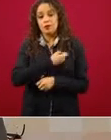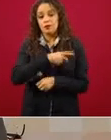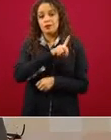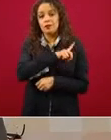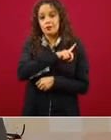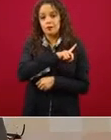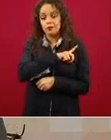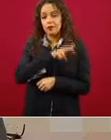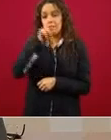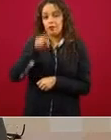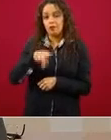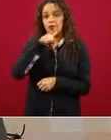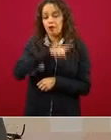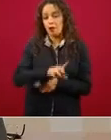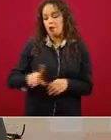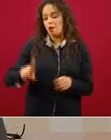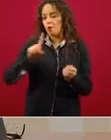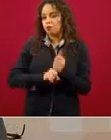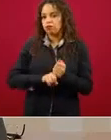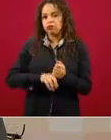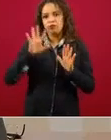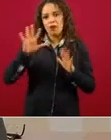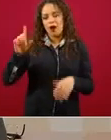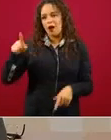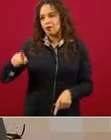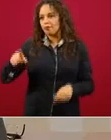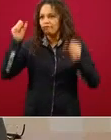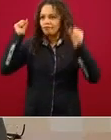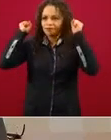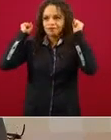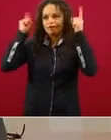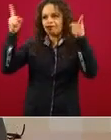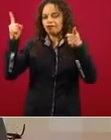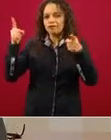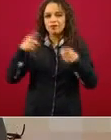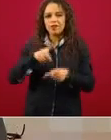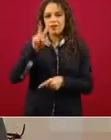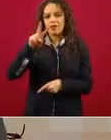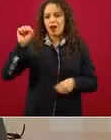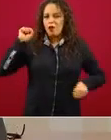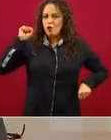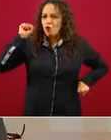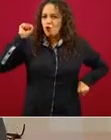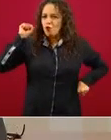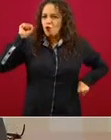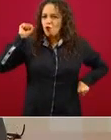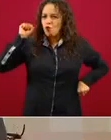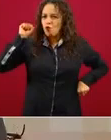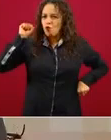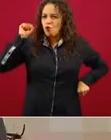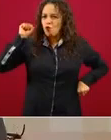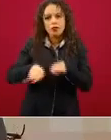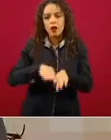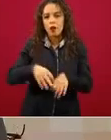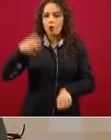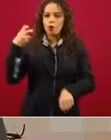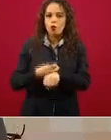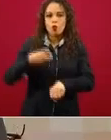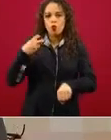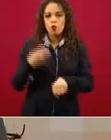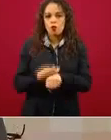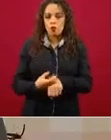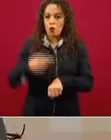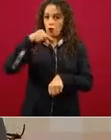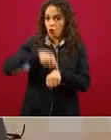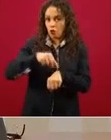sentido heroico, hombres y mujeres en cada rincón de los hospitales haciendo una labor muy específica, no solamente médicos y médicas